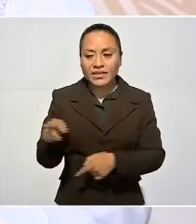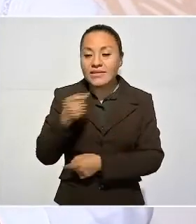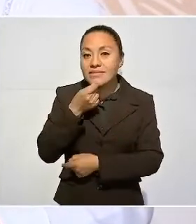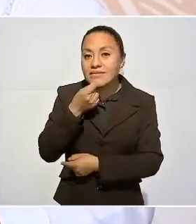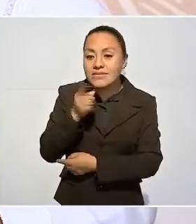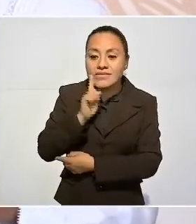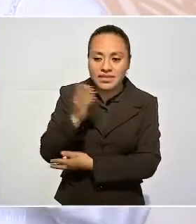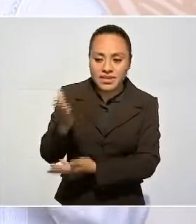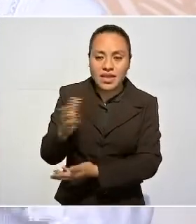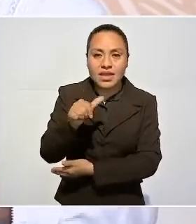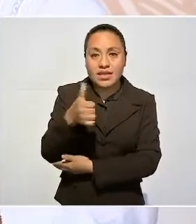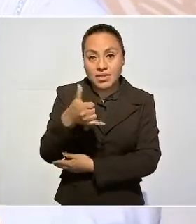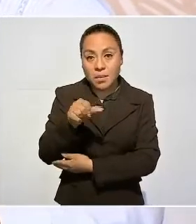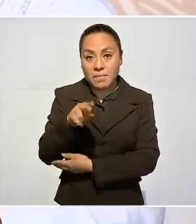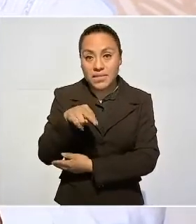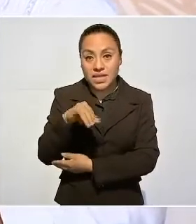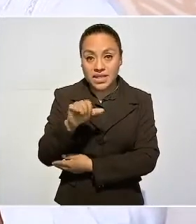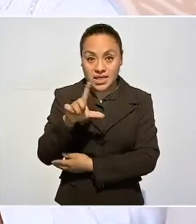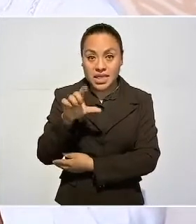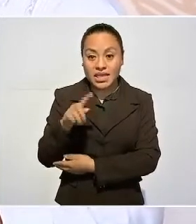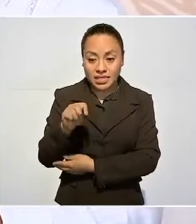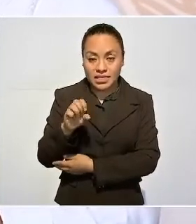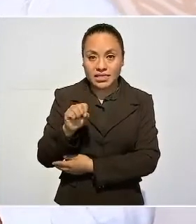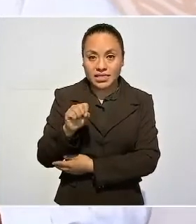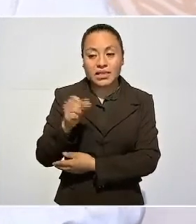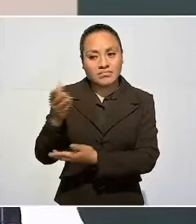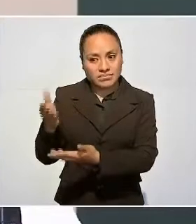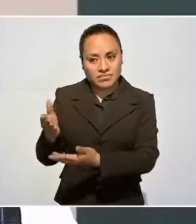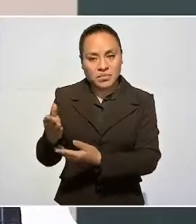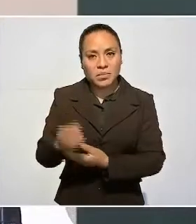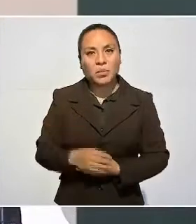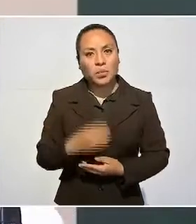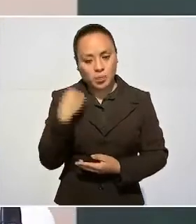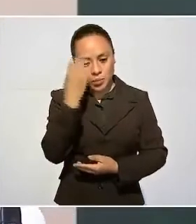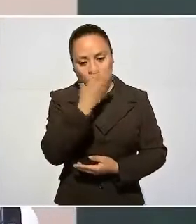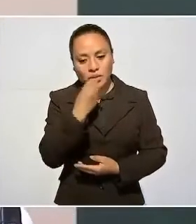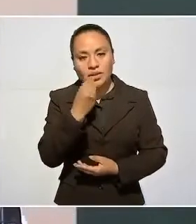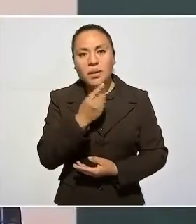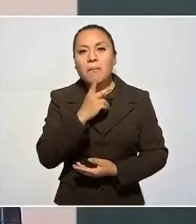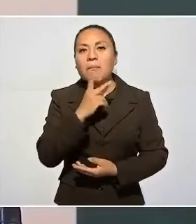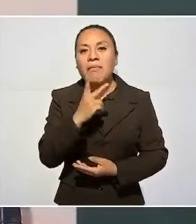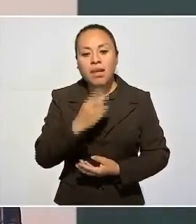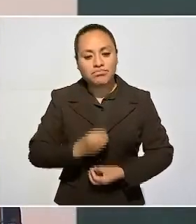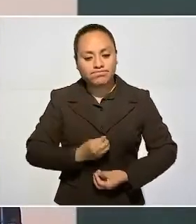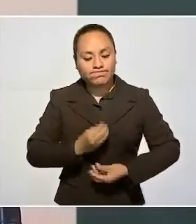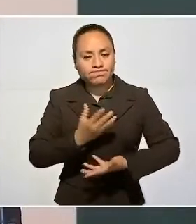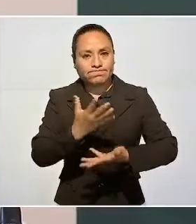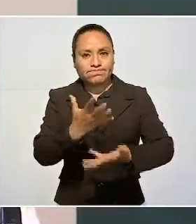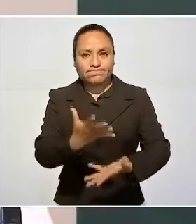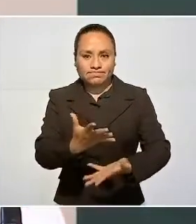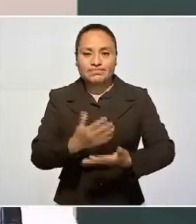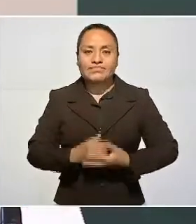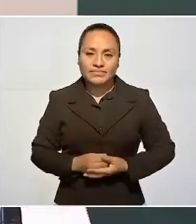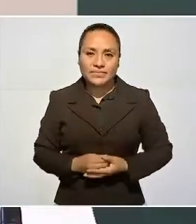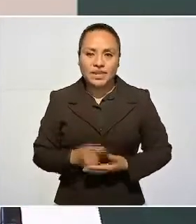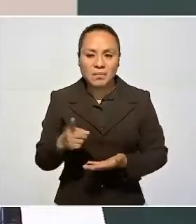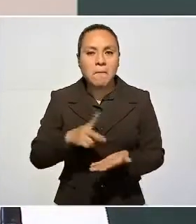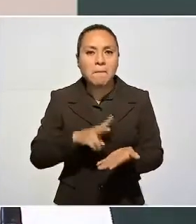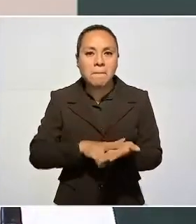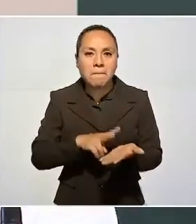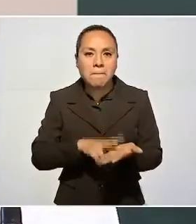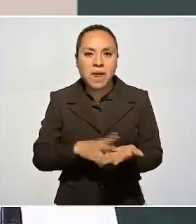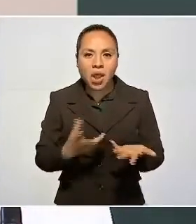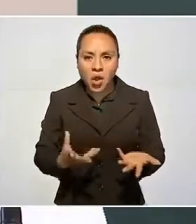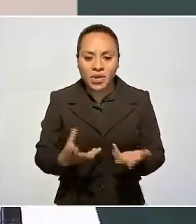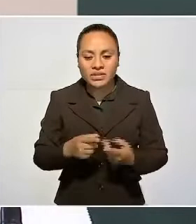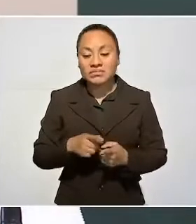Santiago, que nos acaba de dar estas bellas palabras que hablan de los principios y los valores